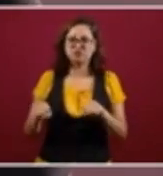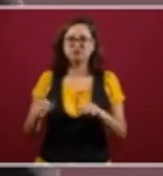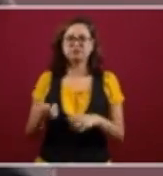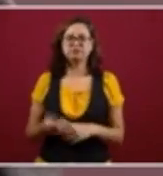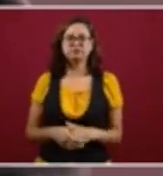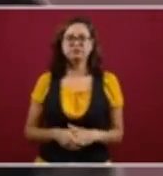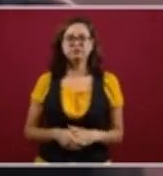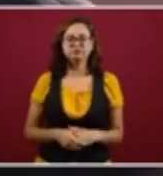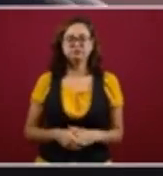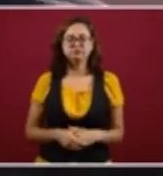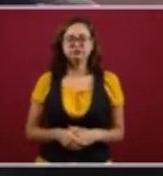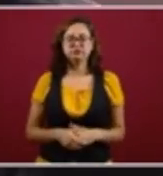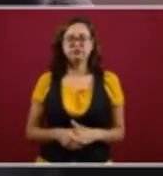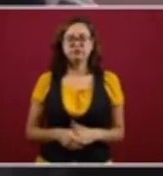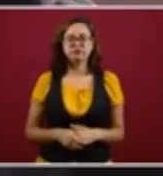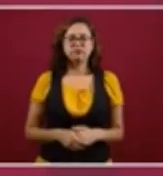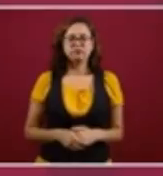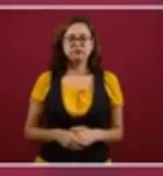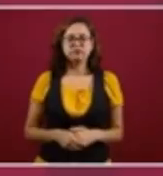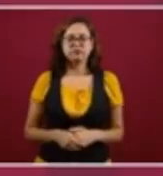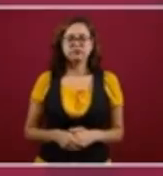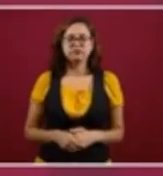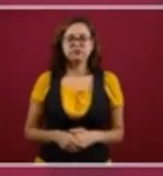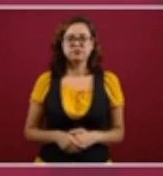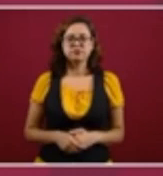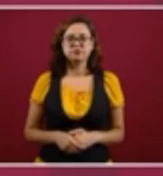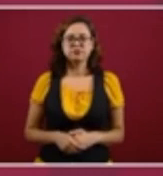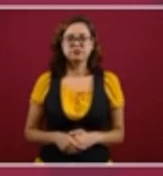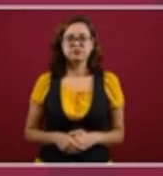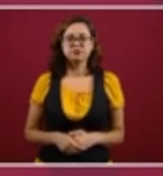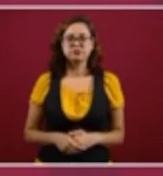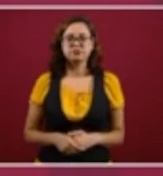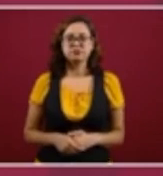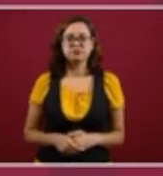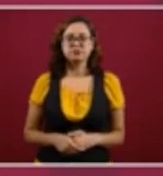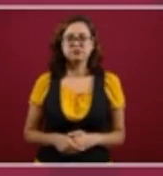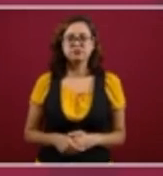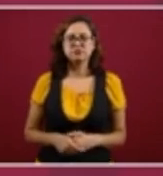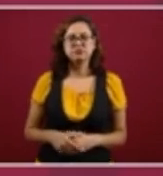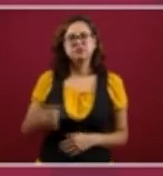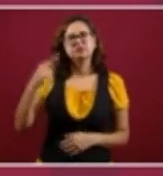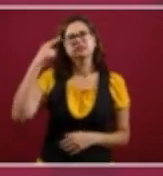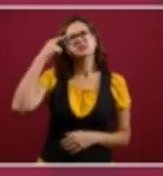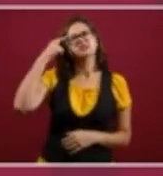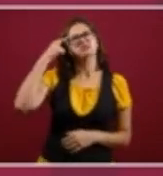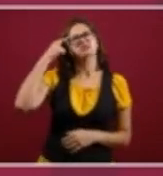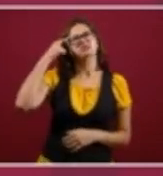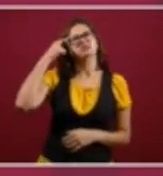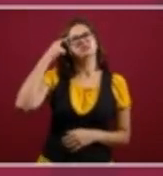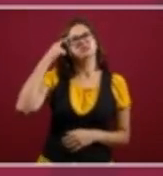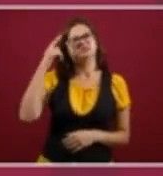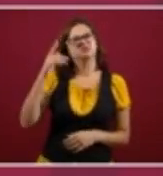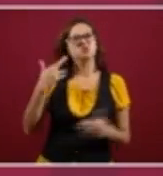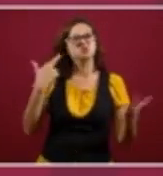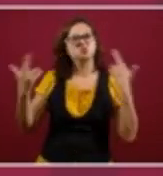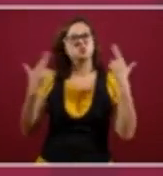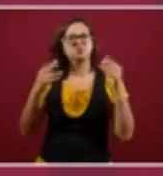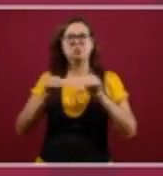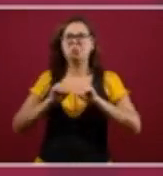¿Cómo es que se dice? Lo que no suena lógico, suena metálico.